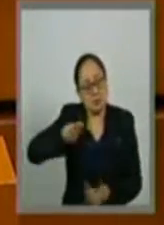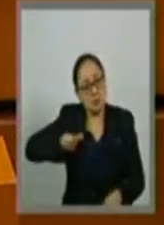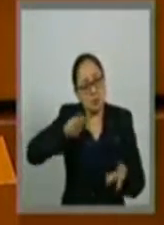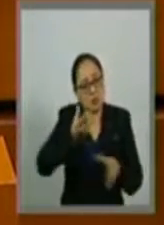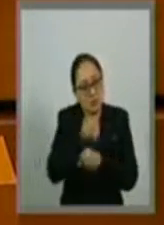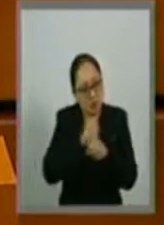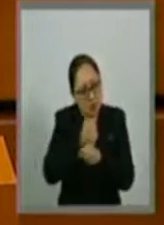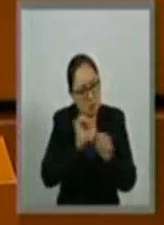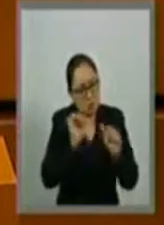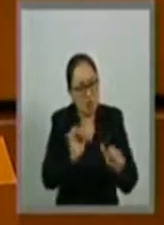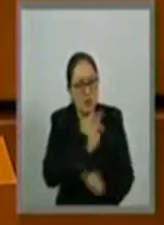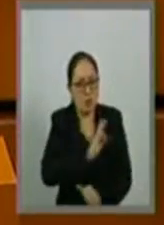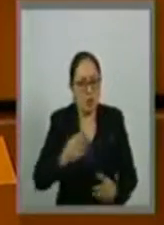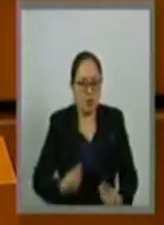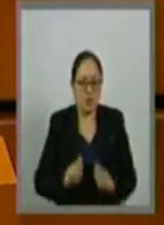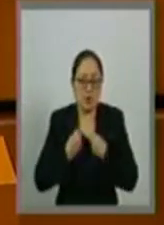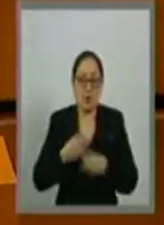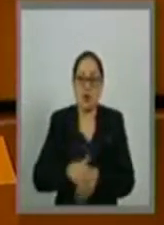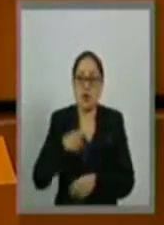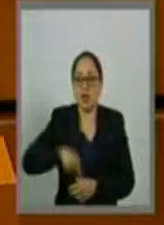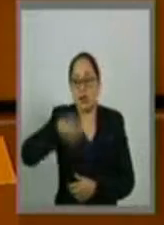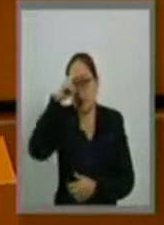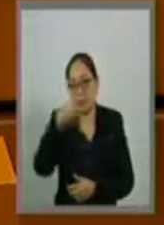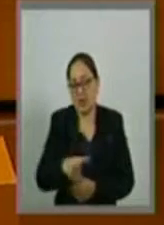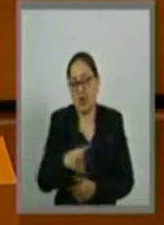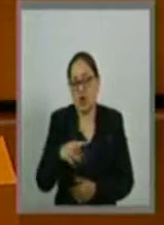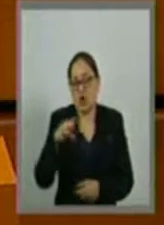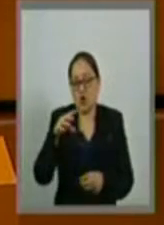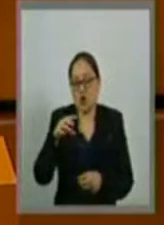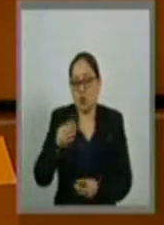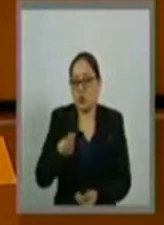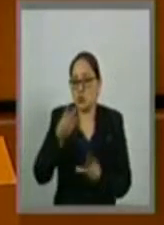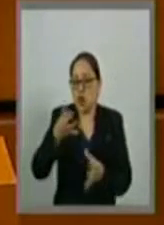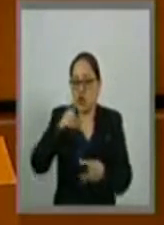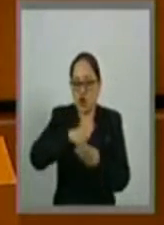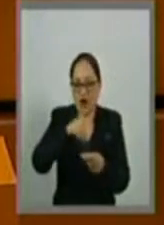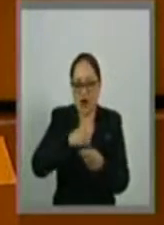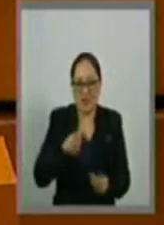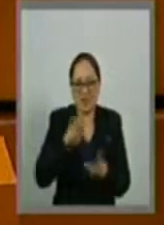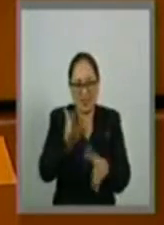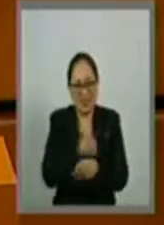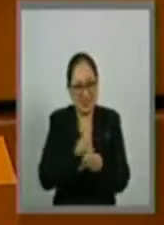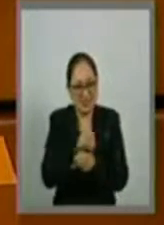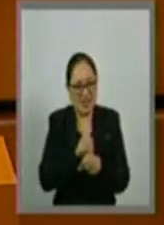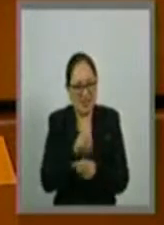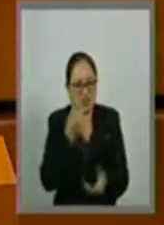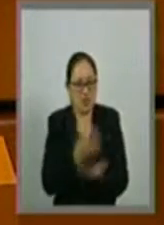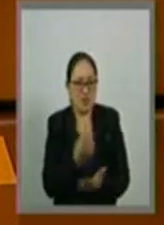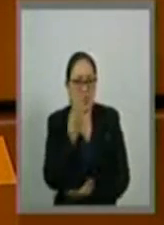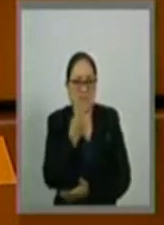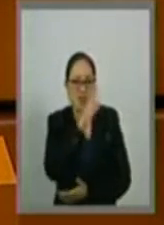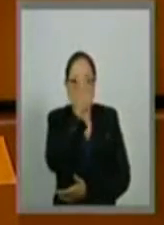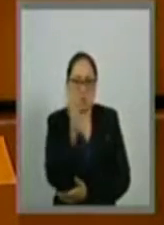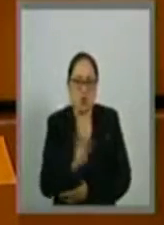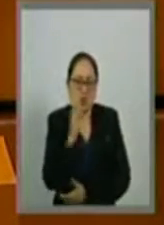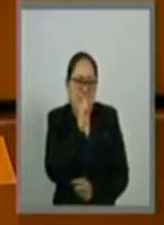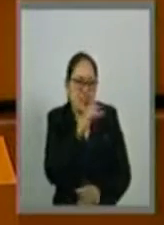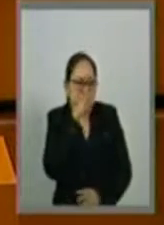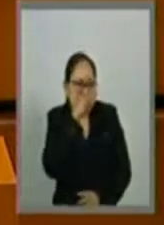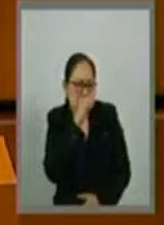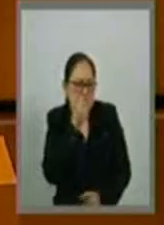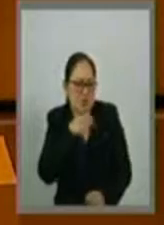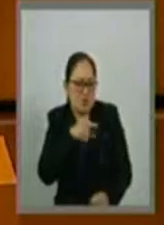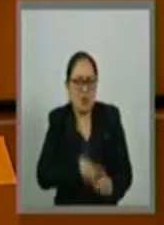ya que en nuestro país el porcentaje de donadores altruistas es solamente del 3%, mientras que el resto se obtiene